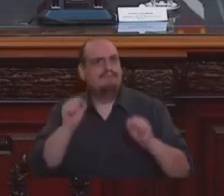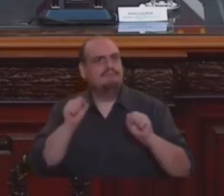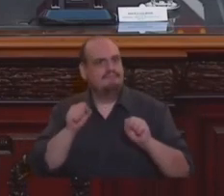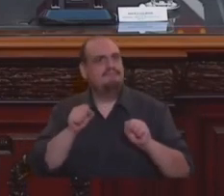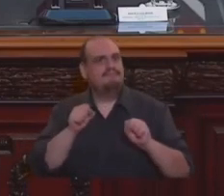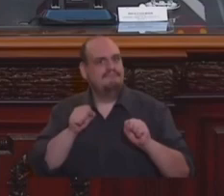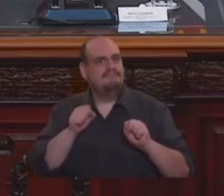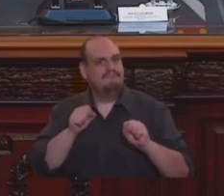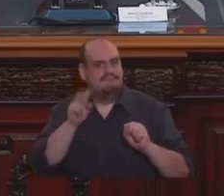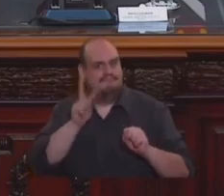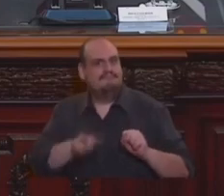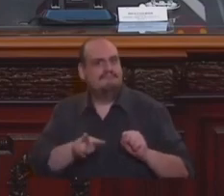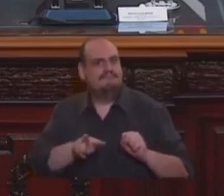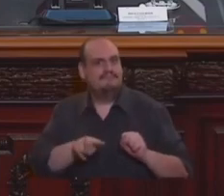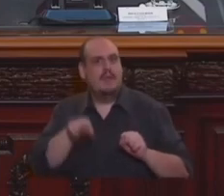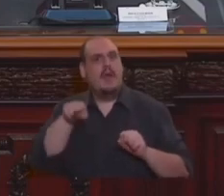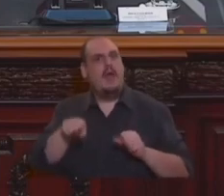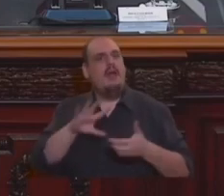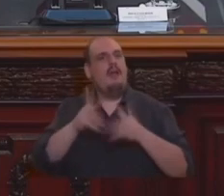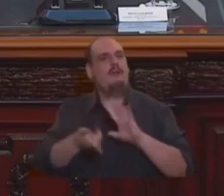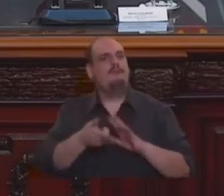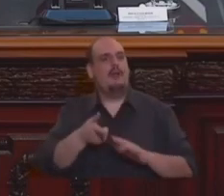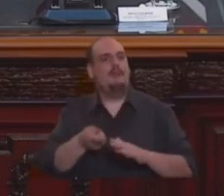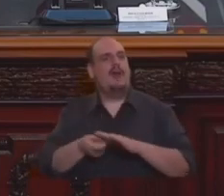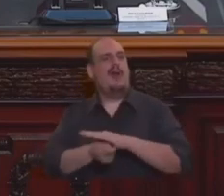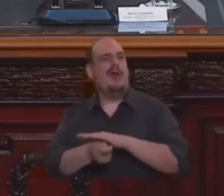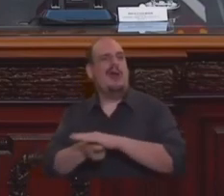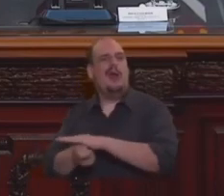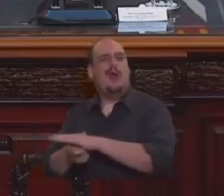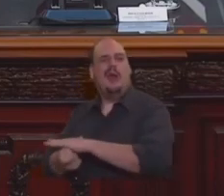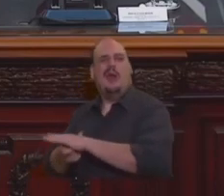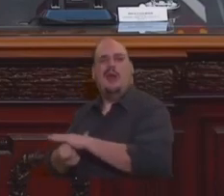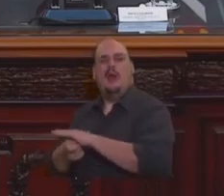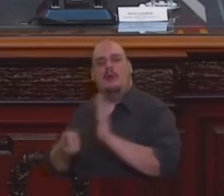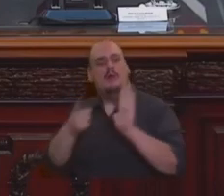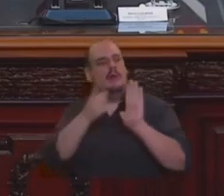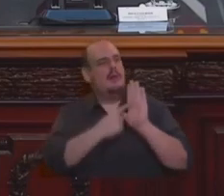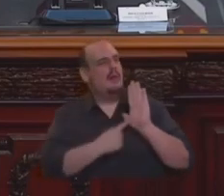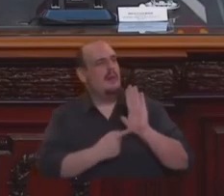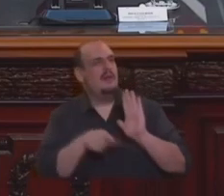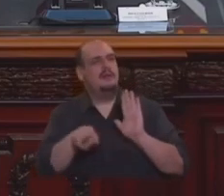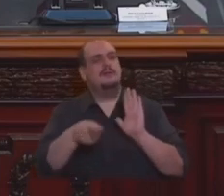criminal diseñada para que en cada permiso, en cada regulación,